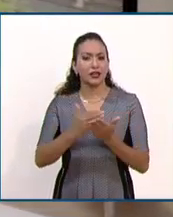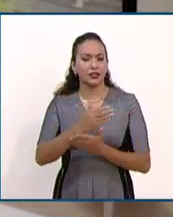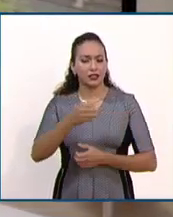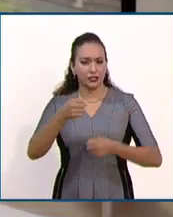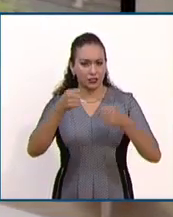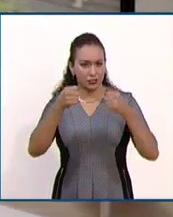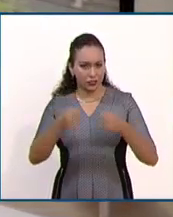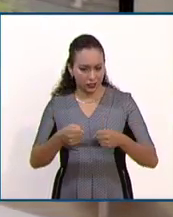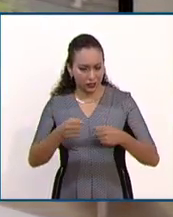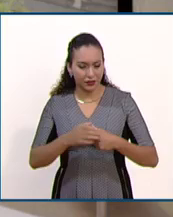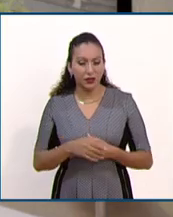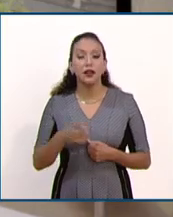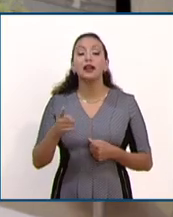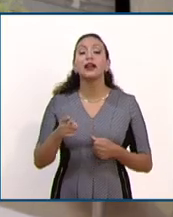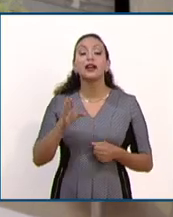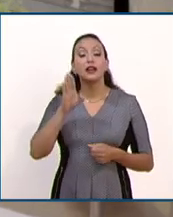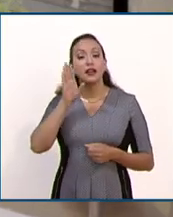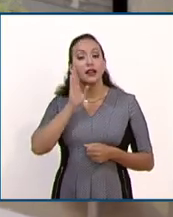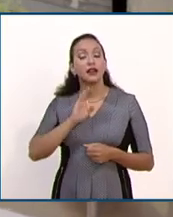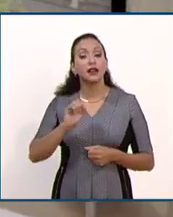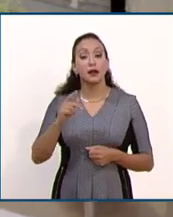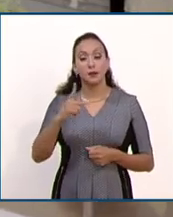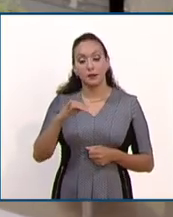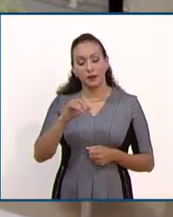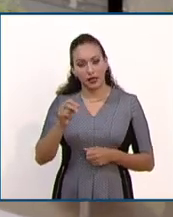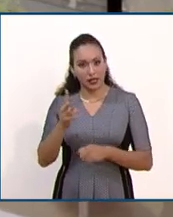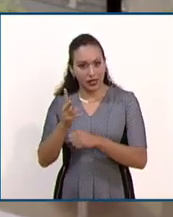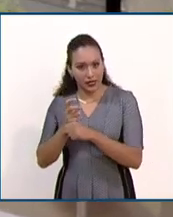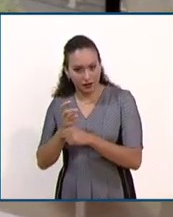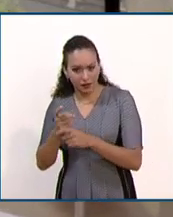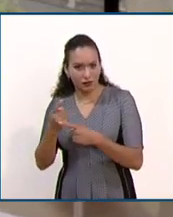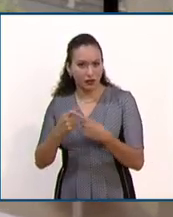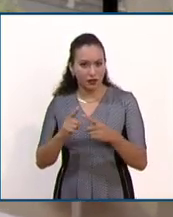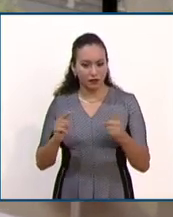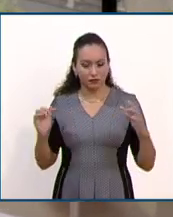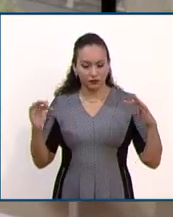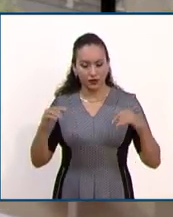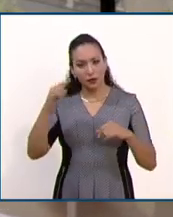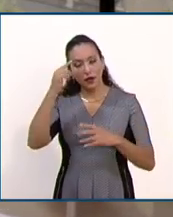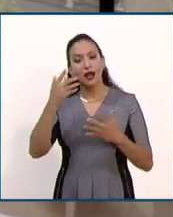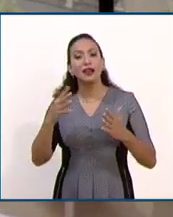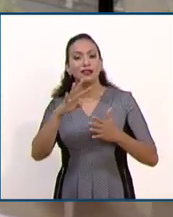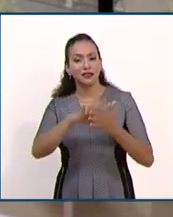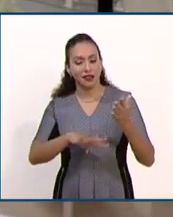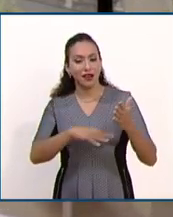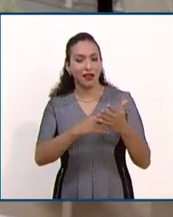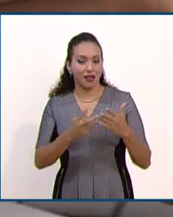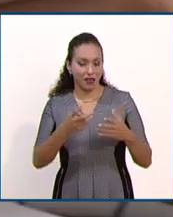los que convocó la ministra presidenta Norma Lucía Piña Hernández para conformar una agenda en esta materia.